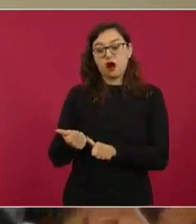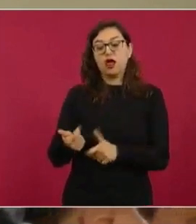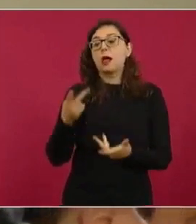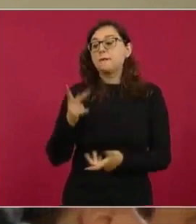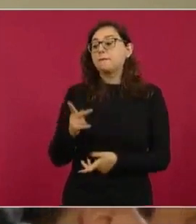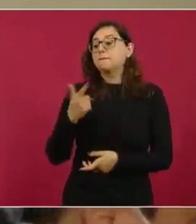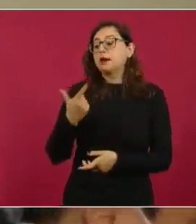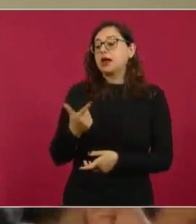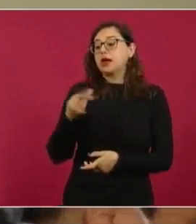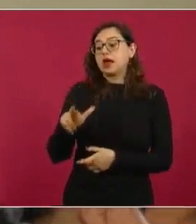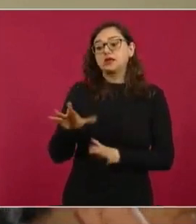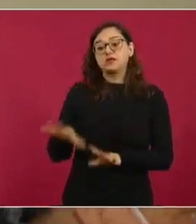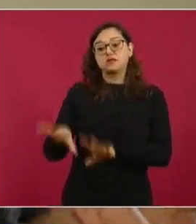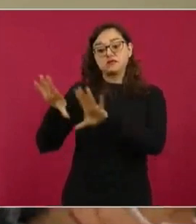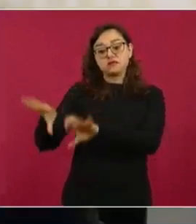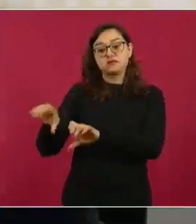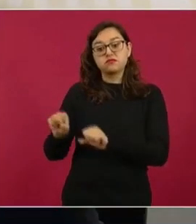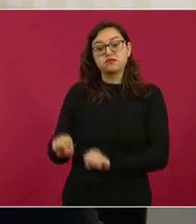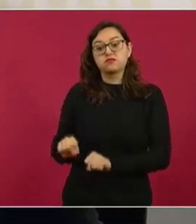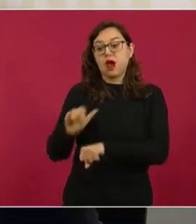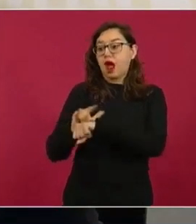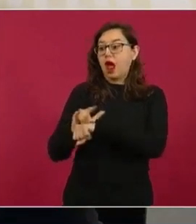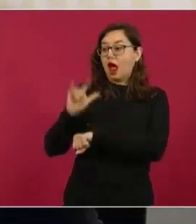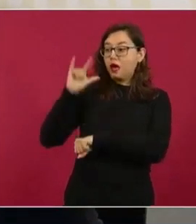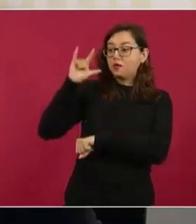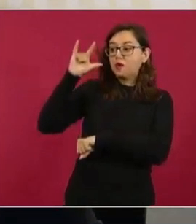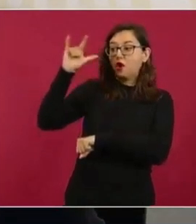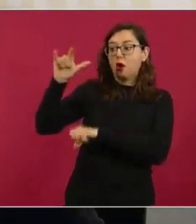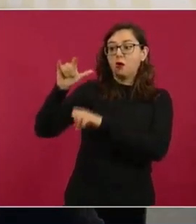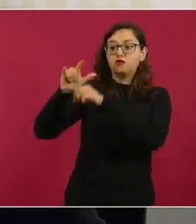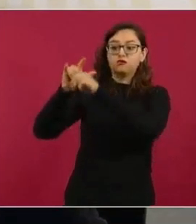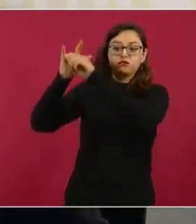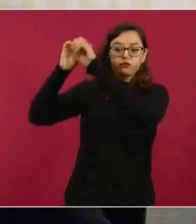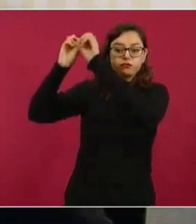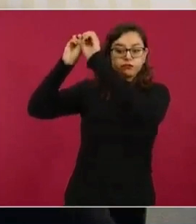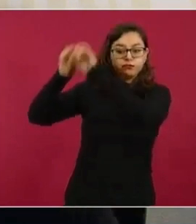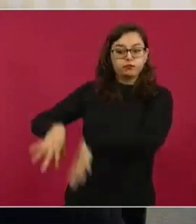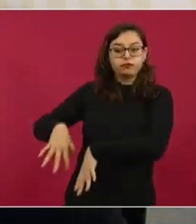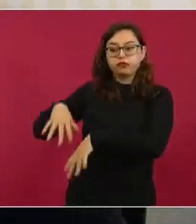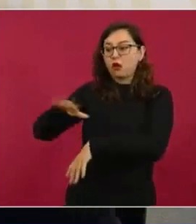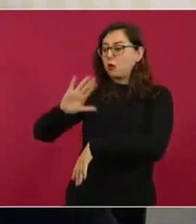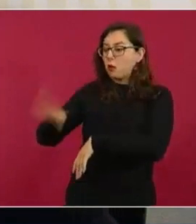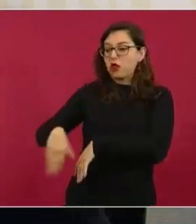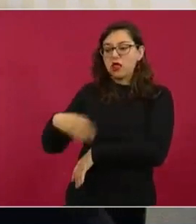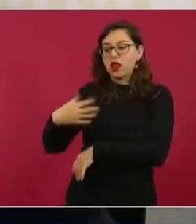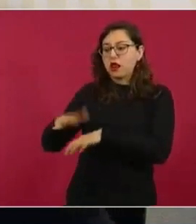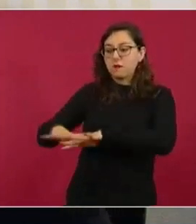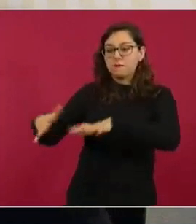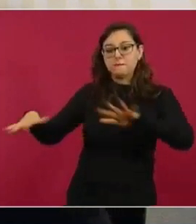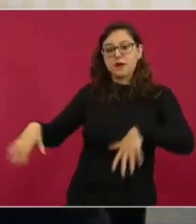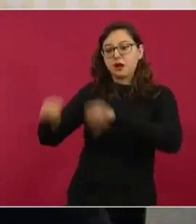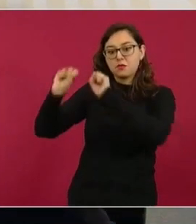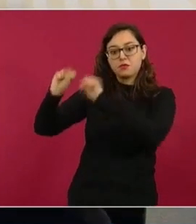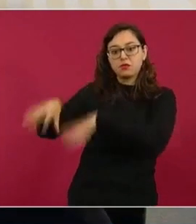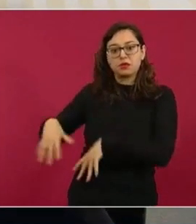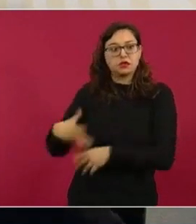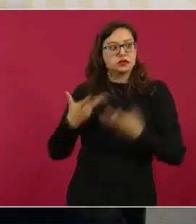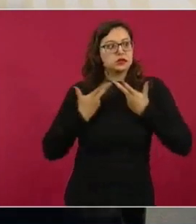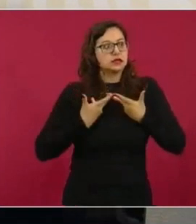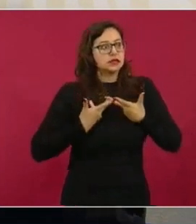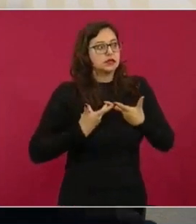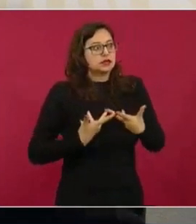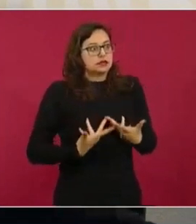subiría a un avión y los arrojaría al mar. Así señala tal cual los que sufrieron en ese momento pues esta agresión.